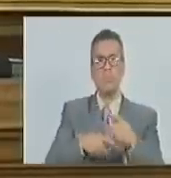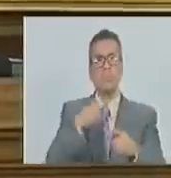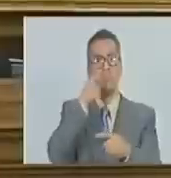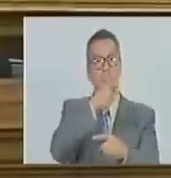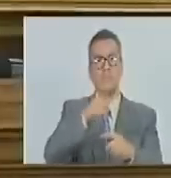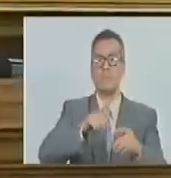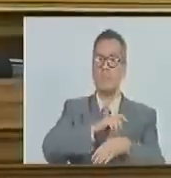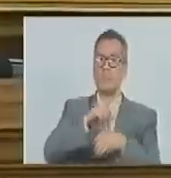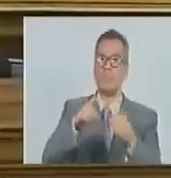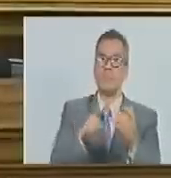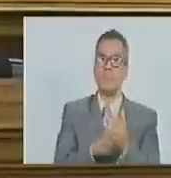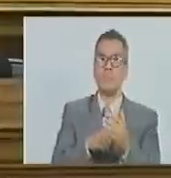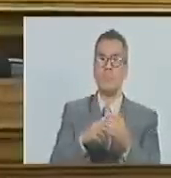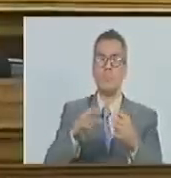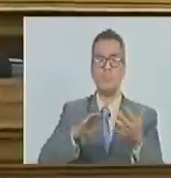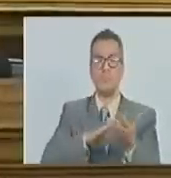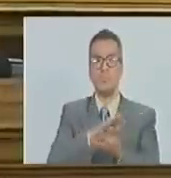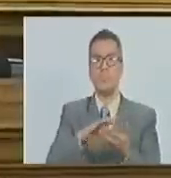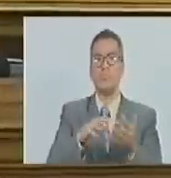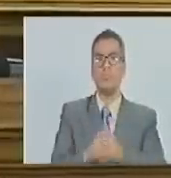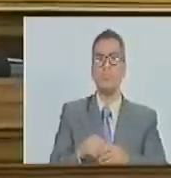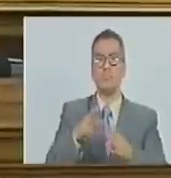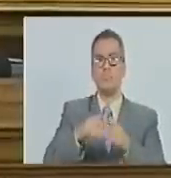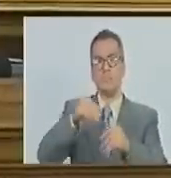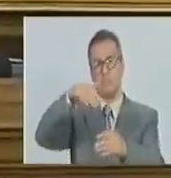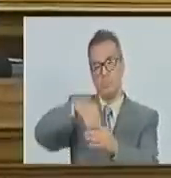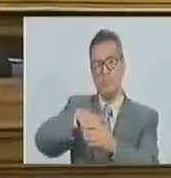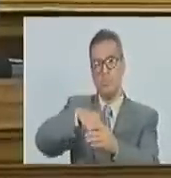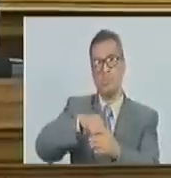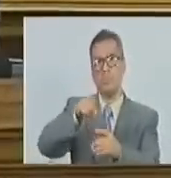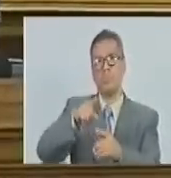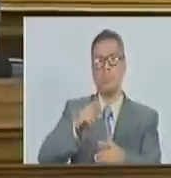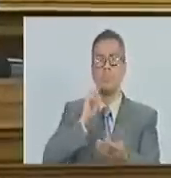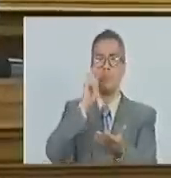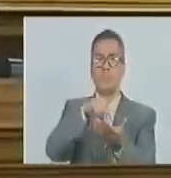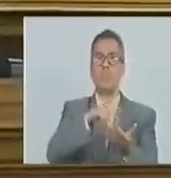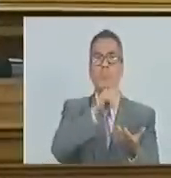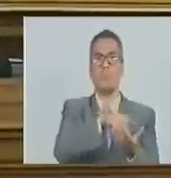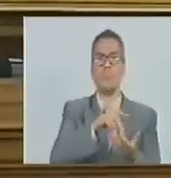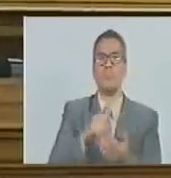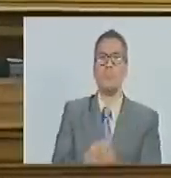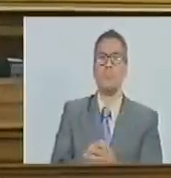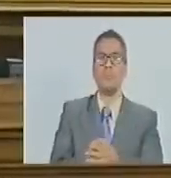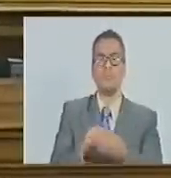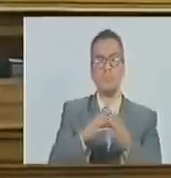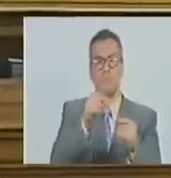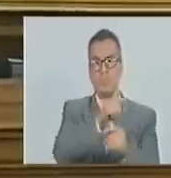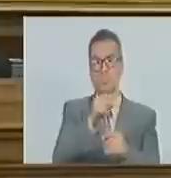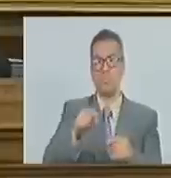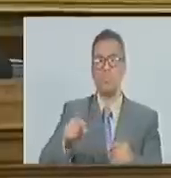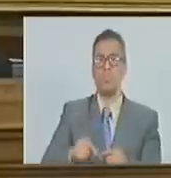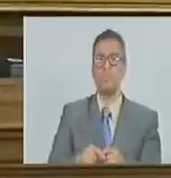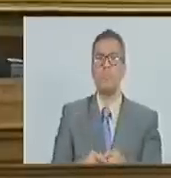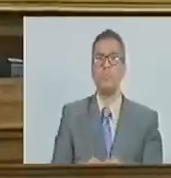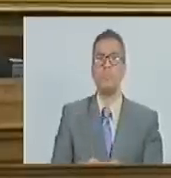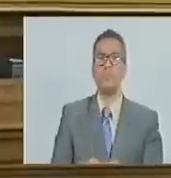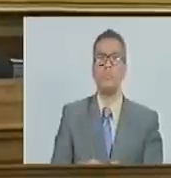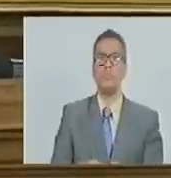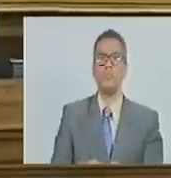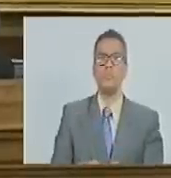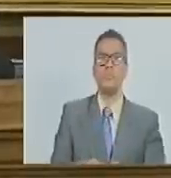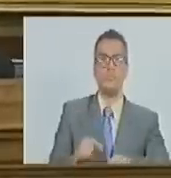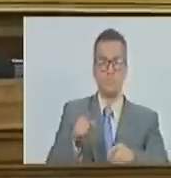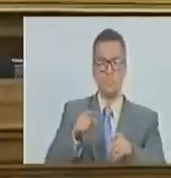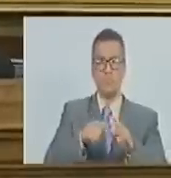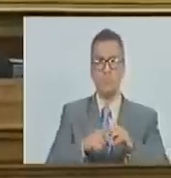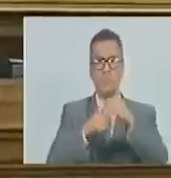entera al colapso. Es con votos, es con la participación de las ciudadanas y los ciudadanos que